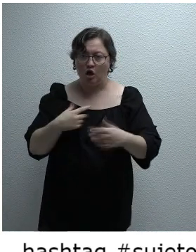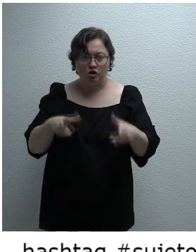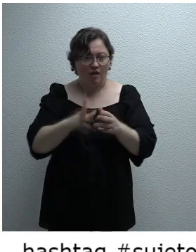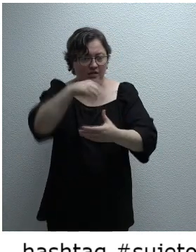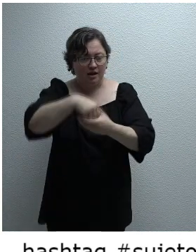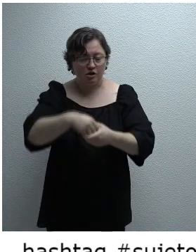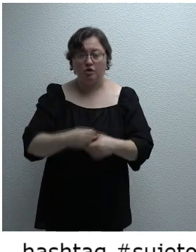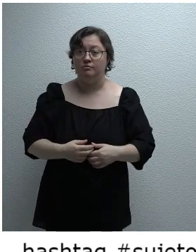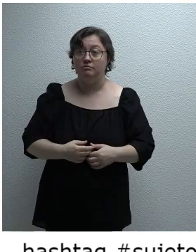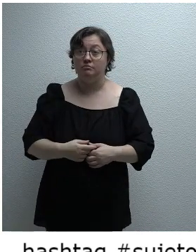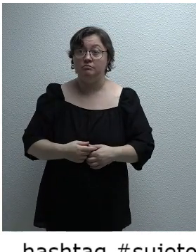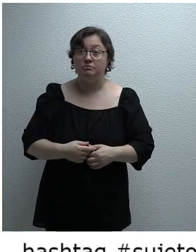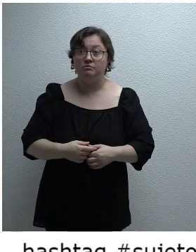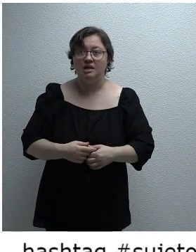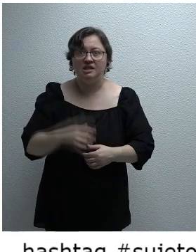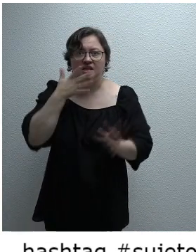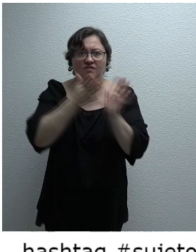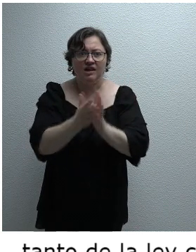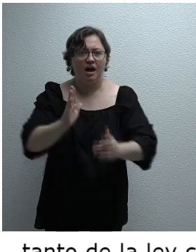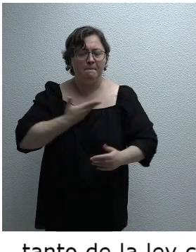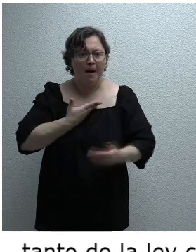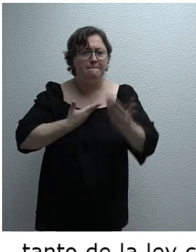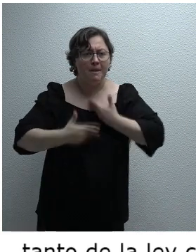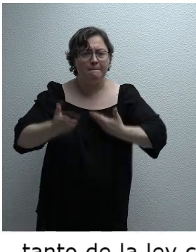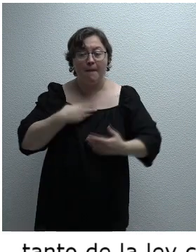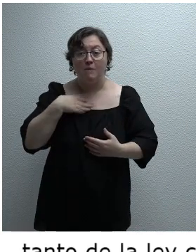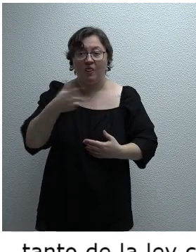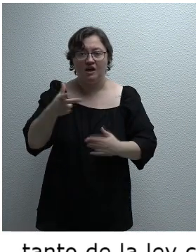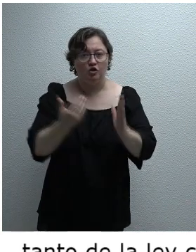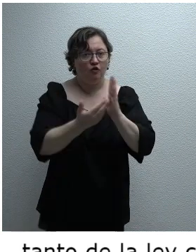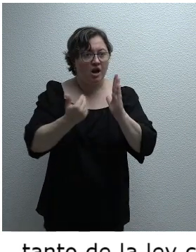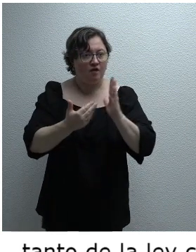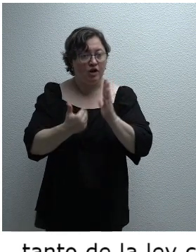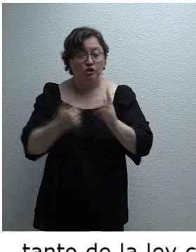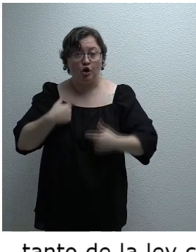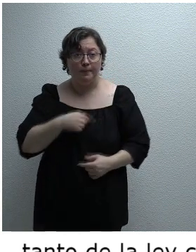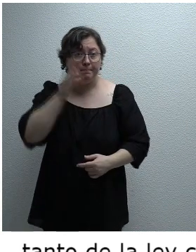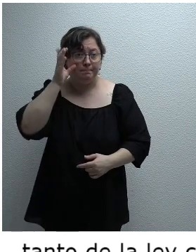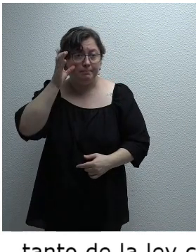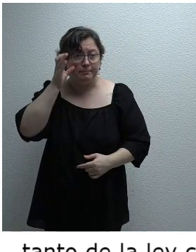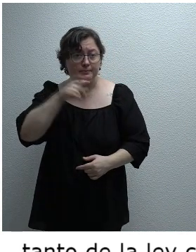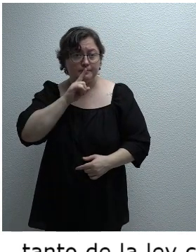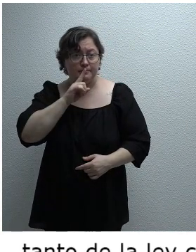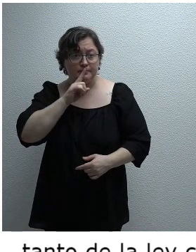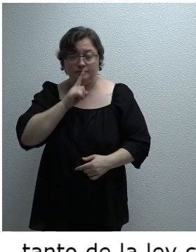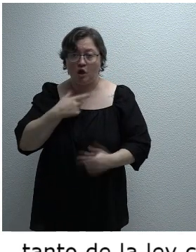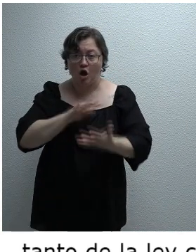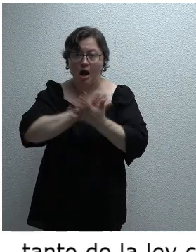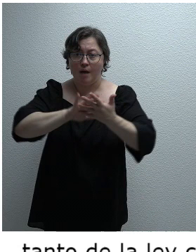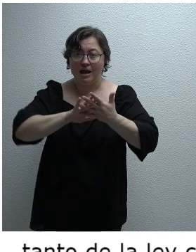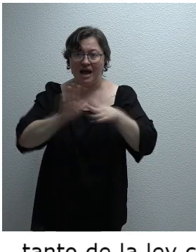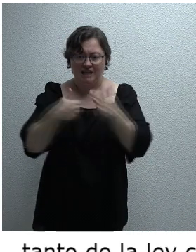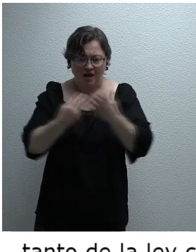sociedad. Todo esto nos ha privado de derechos, siendo meros observadores, impávidos ante nuestra